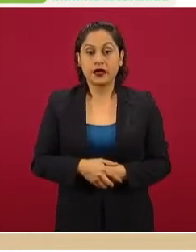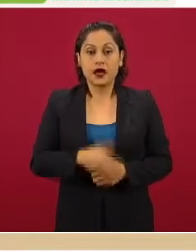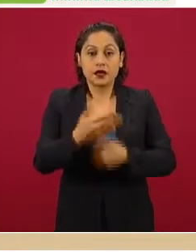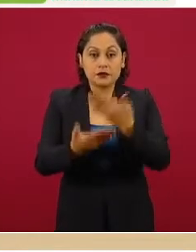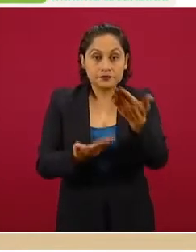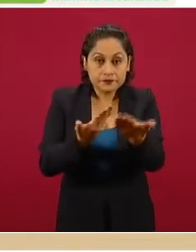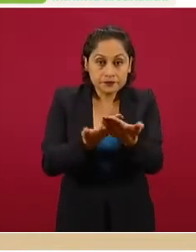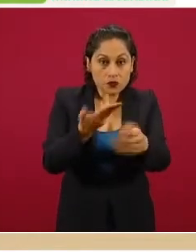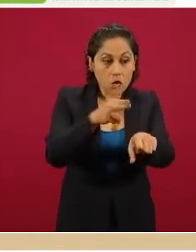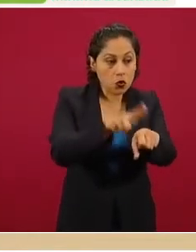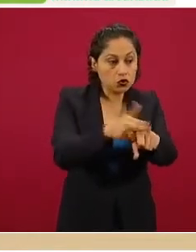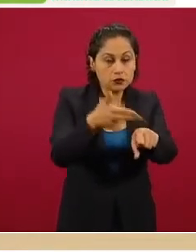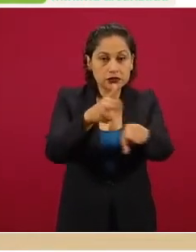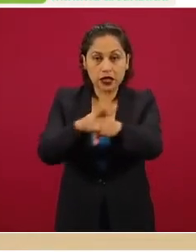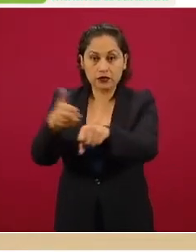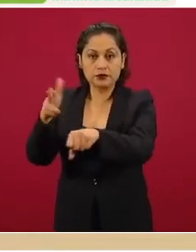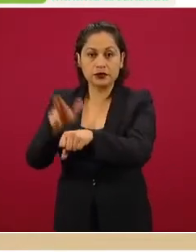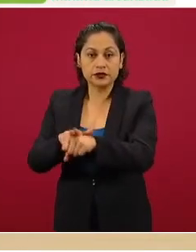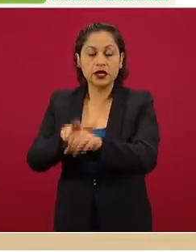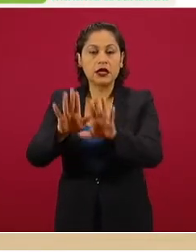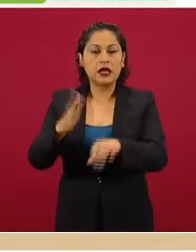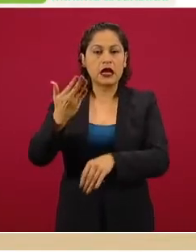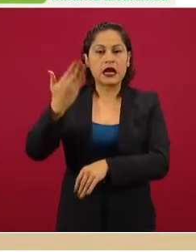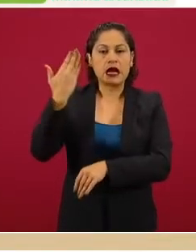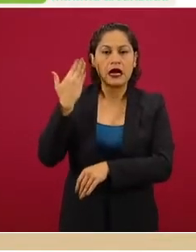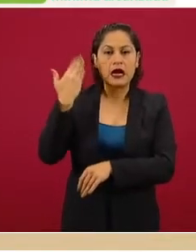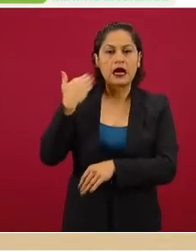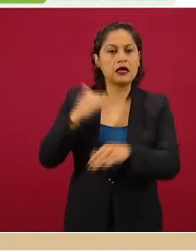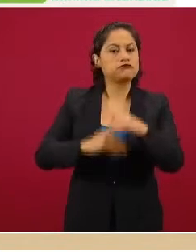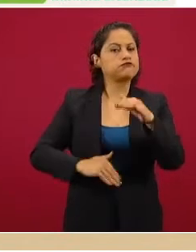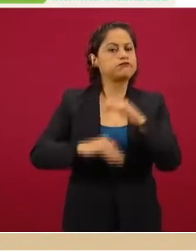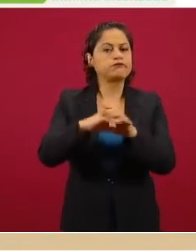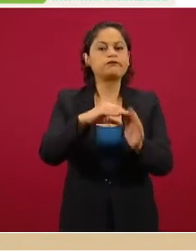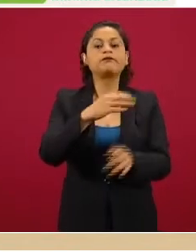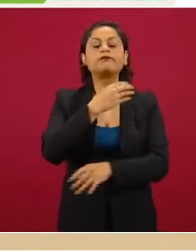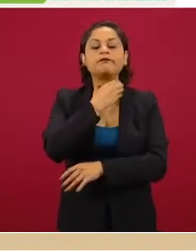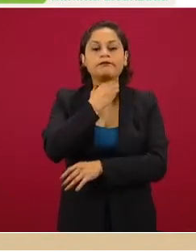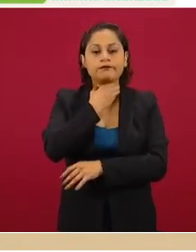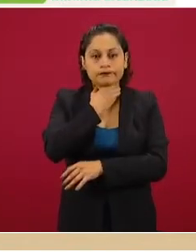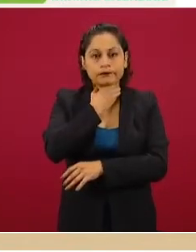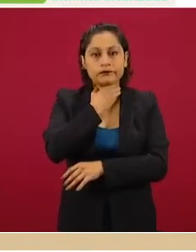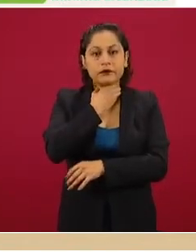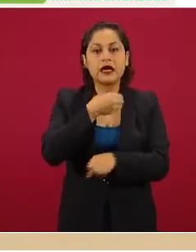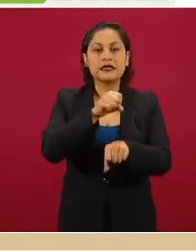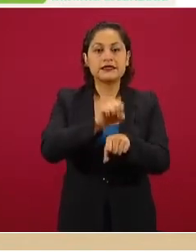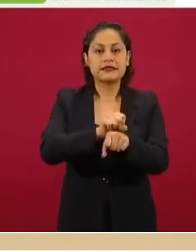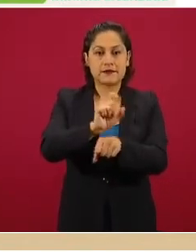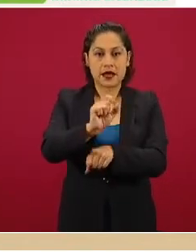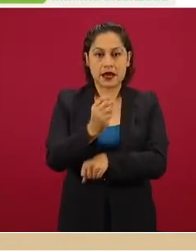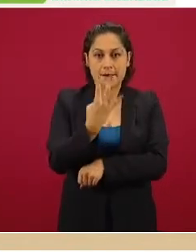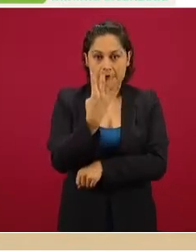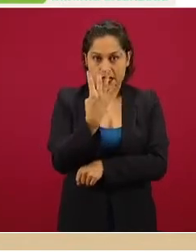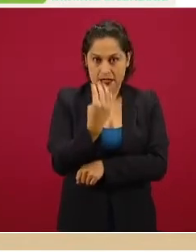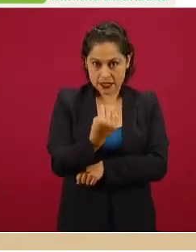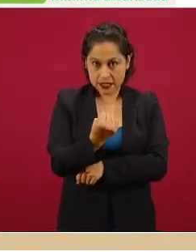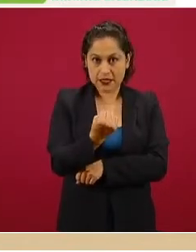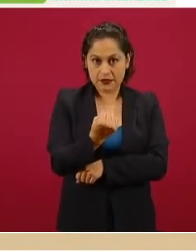hospitalarios. Habíamos llegado a un punto máximo de ocupación hospitalaria también en la semana 29